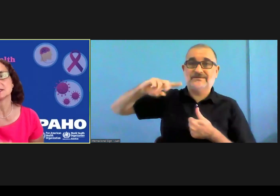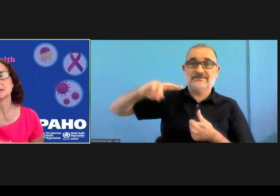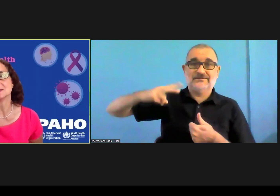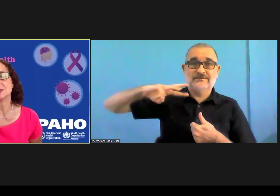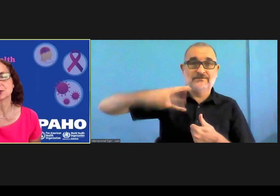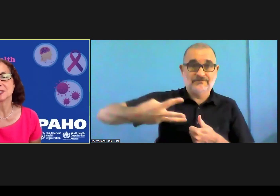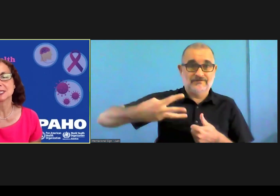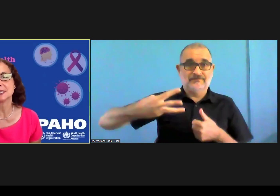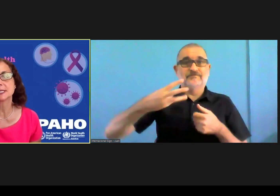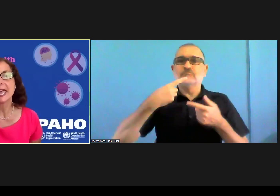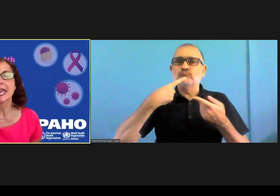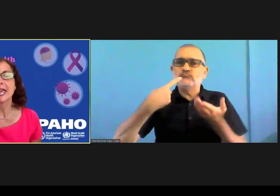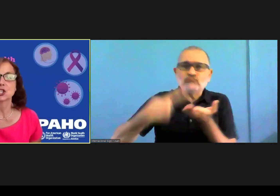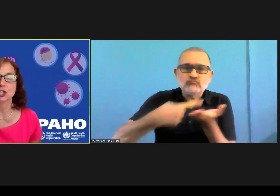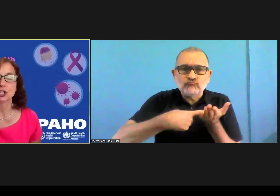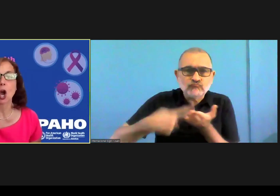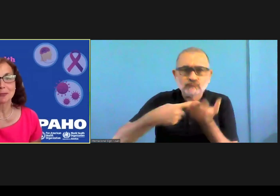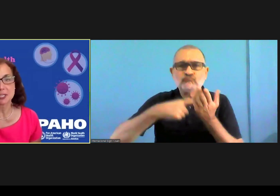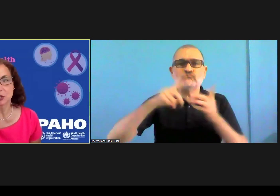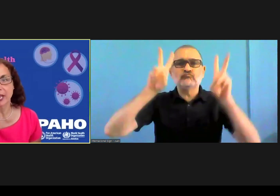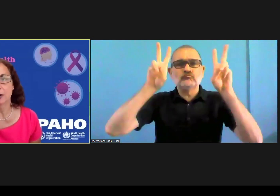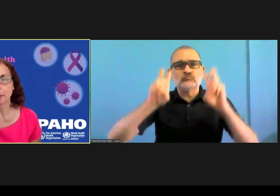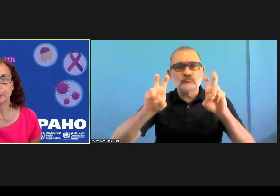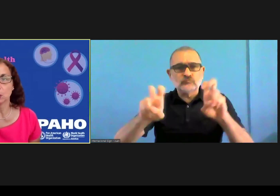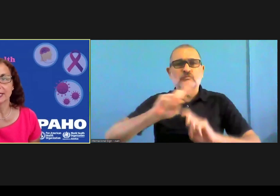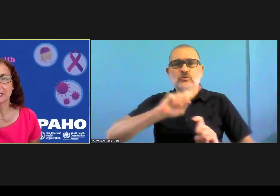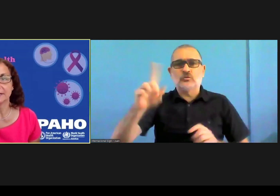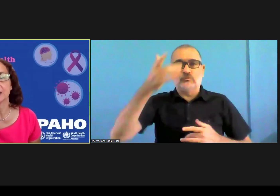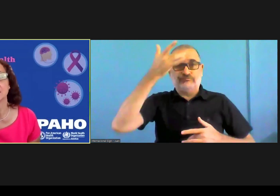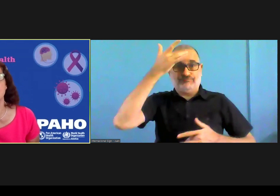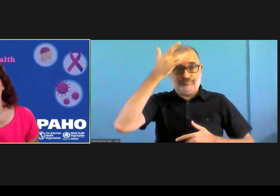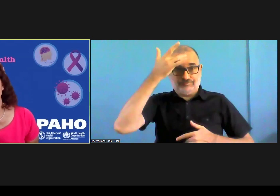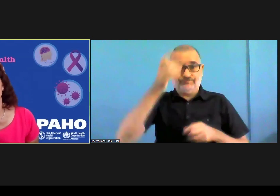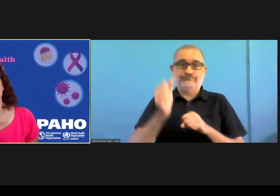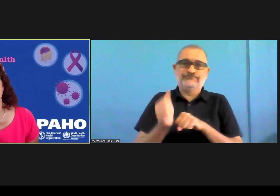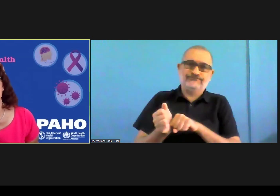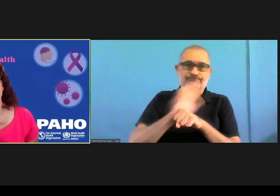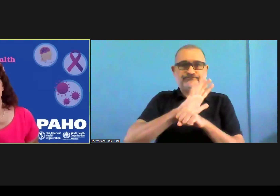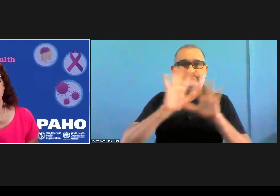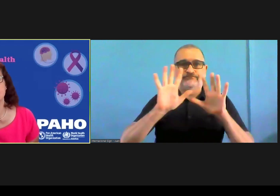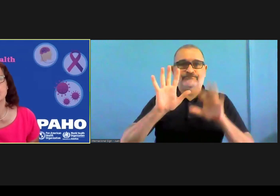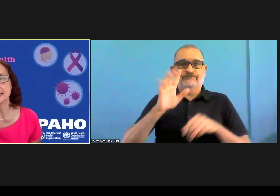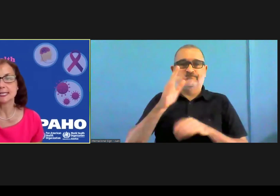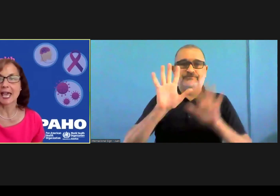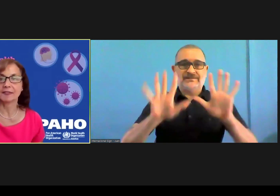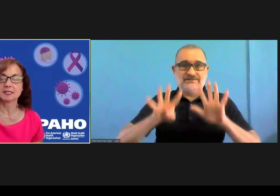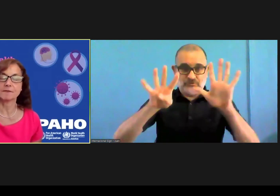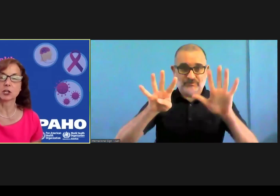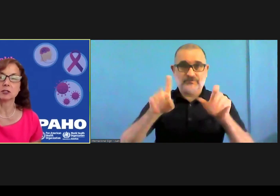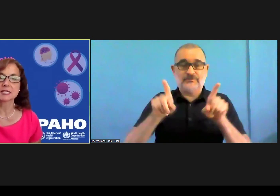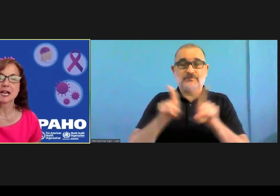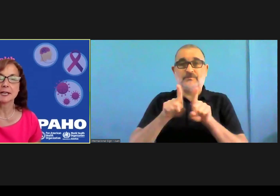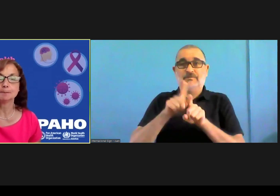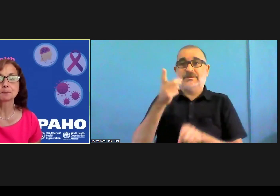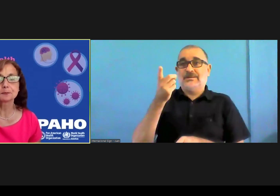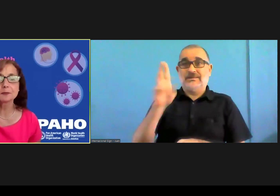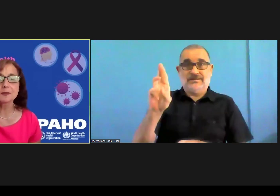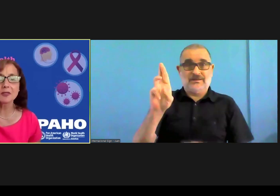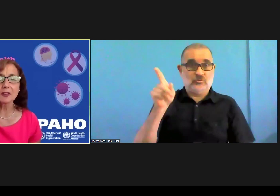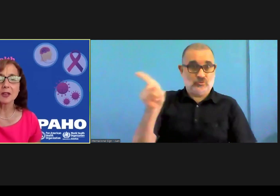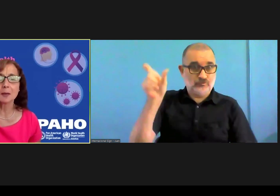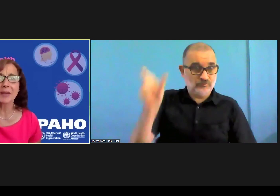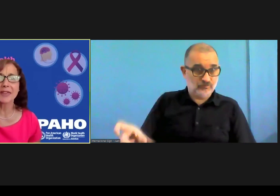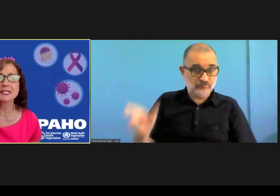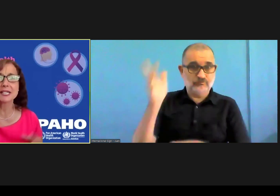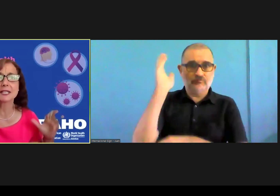visión general de cómo reconstruir los sistemas y servicios de salud y asegurarnos de atención óptima para las personas que viven con enfermedades